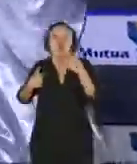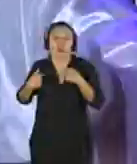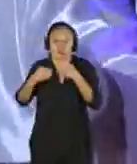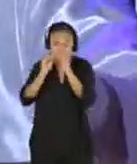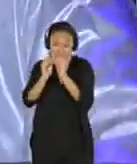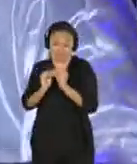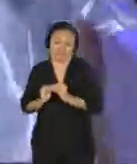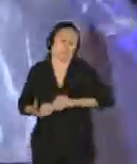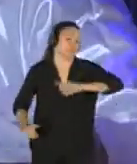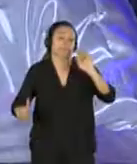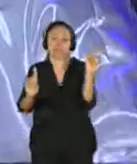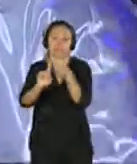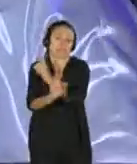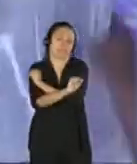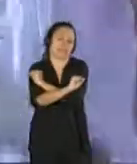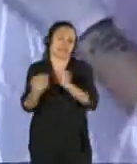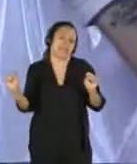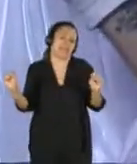lo puede